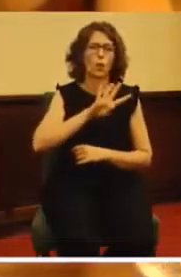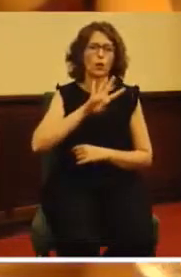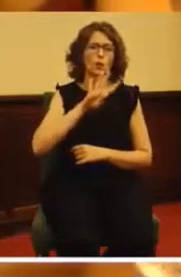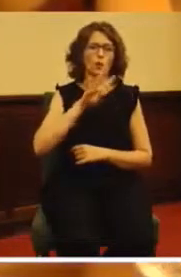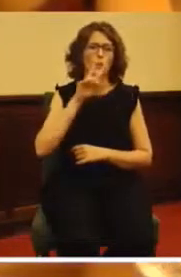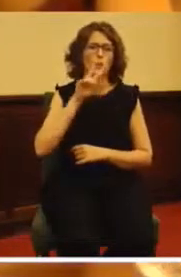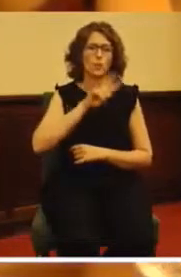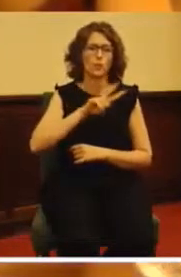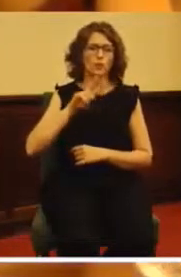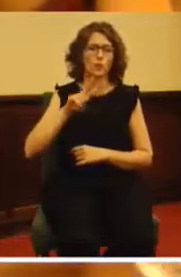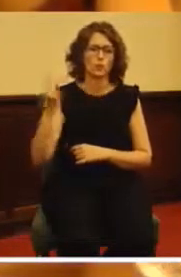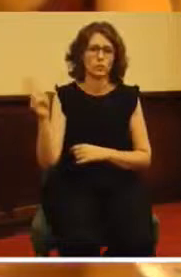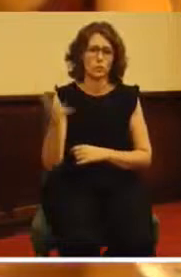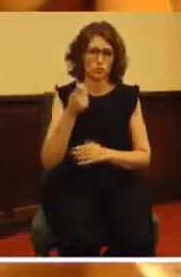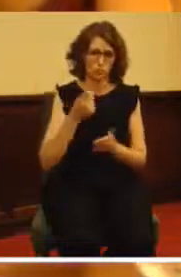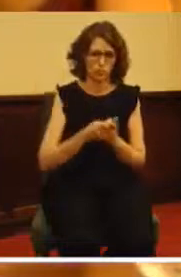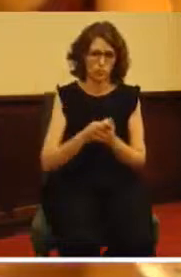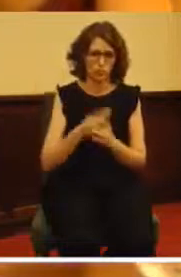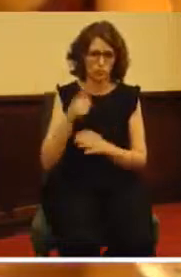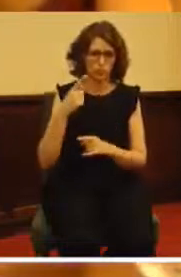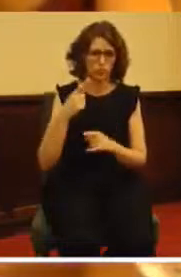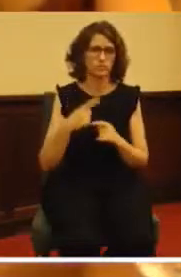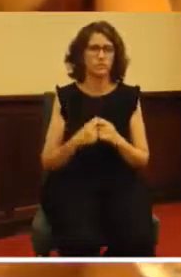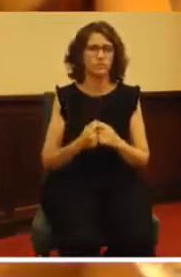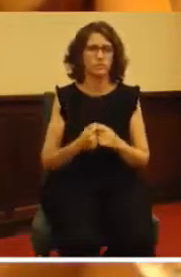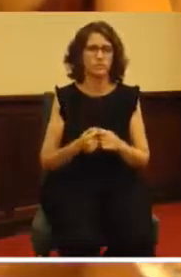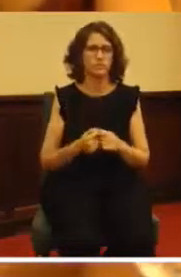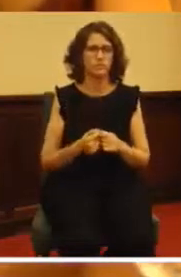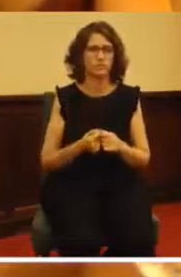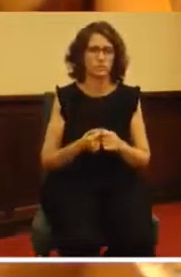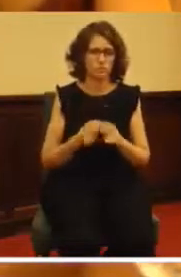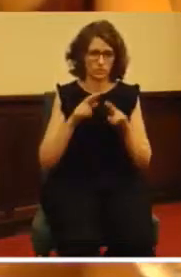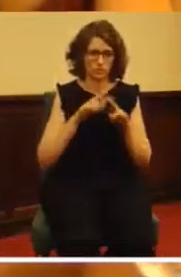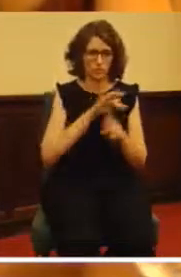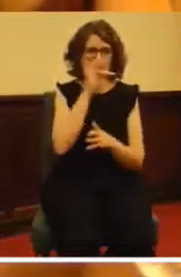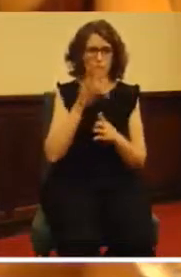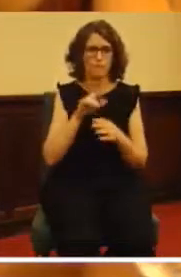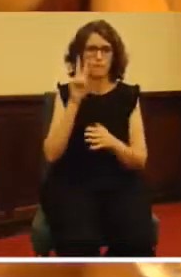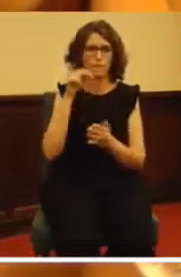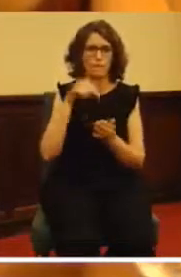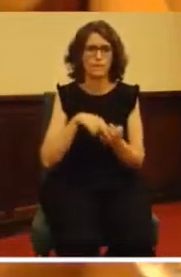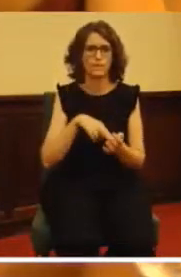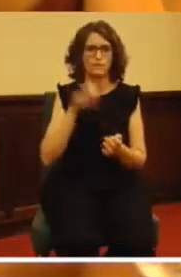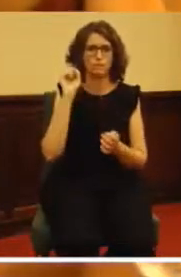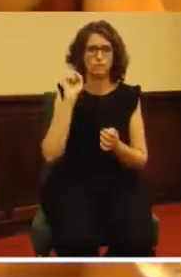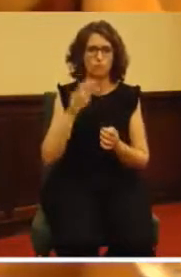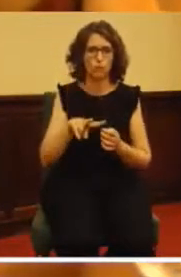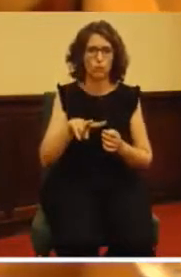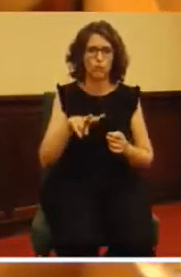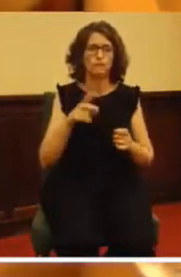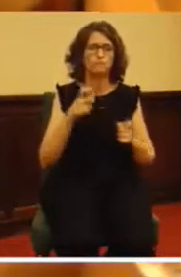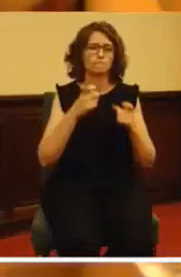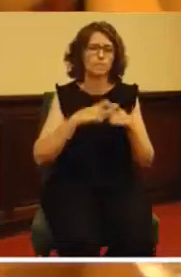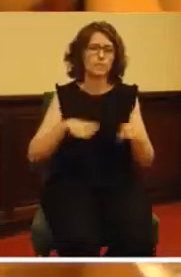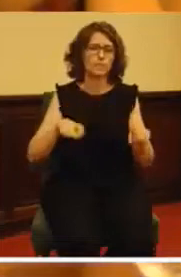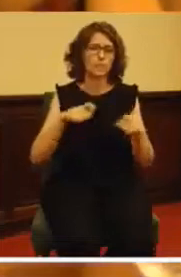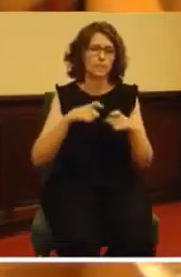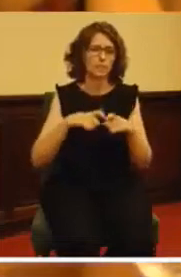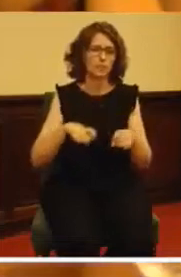de 8 euros. Bueno, vamos con el año 2012. En el año 2012,